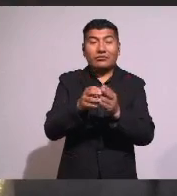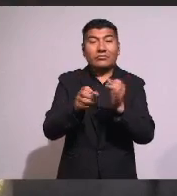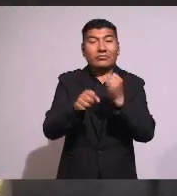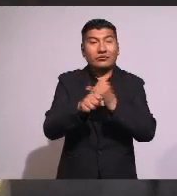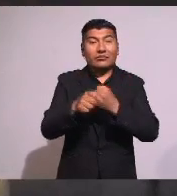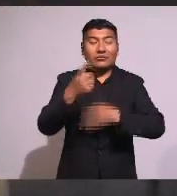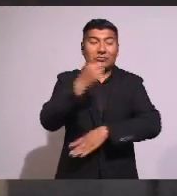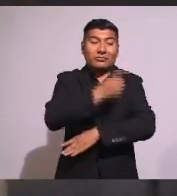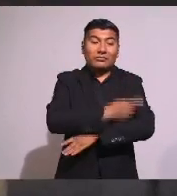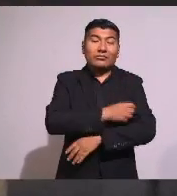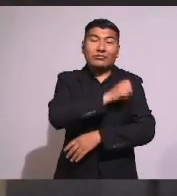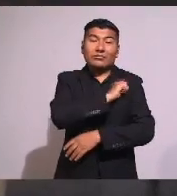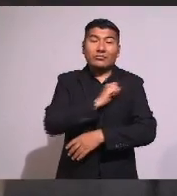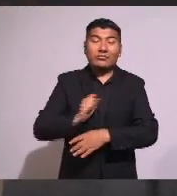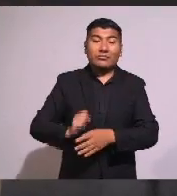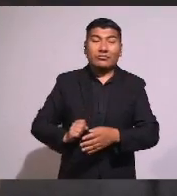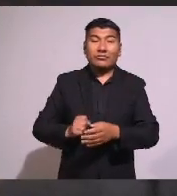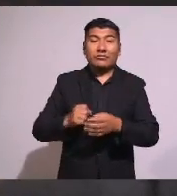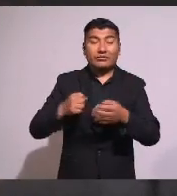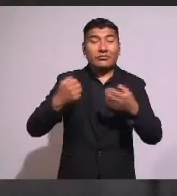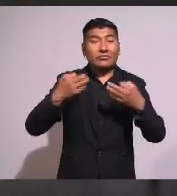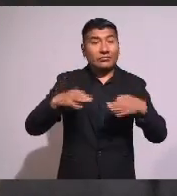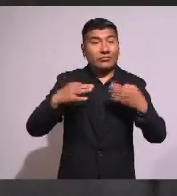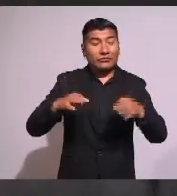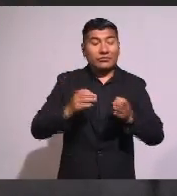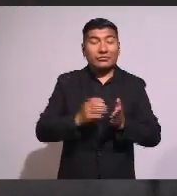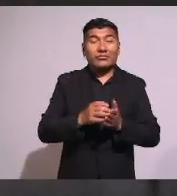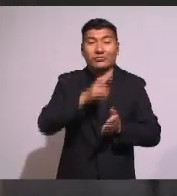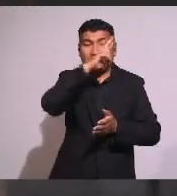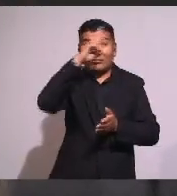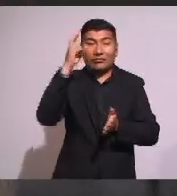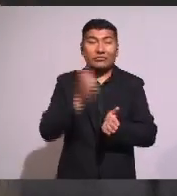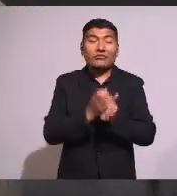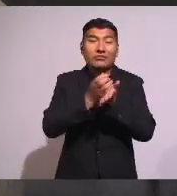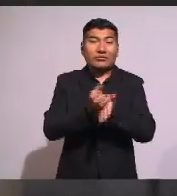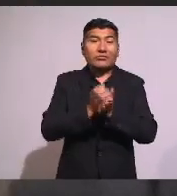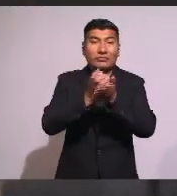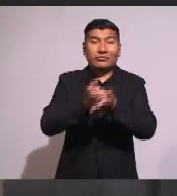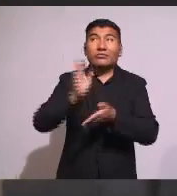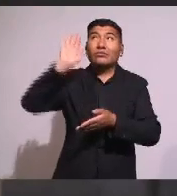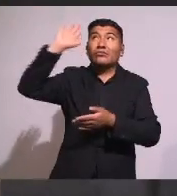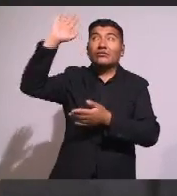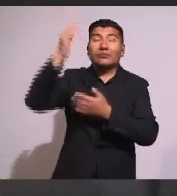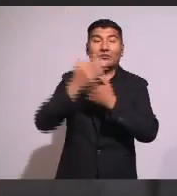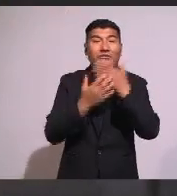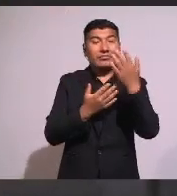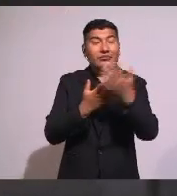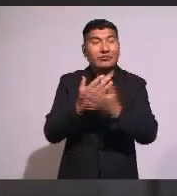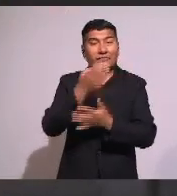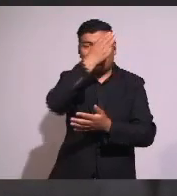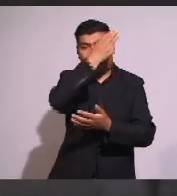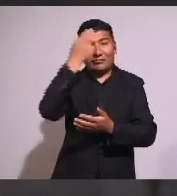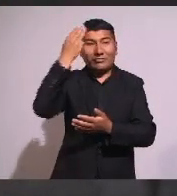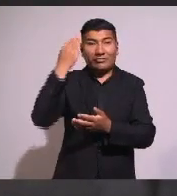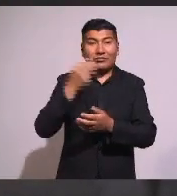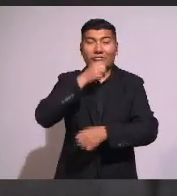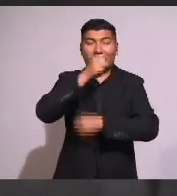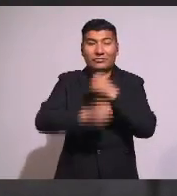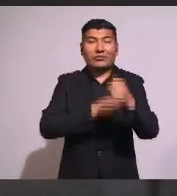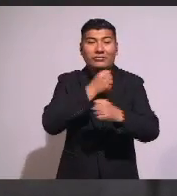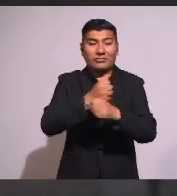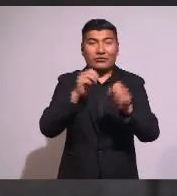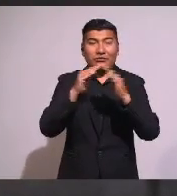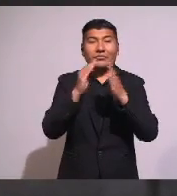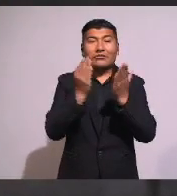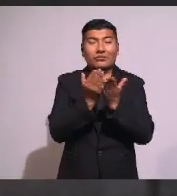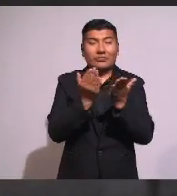Día del Señor, en la fiesta de la Candelaria, ponemos en las manos de María el año escolar que vamos